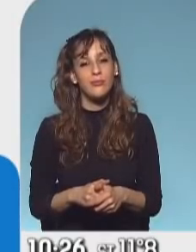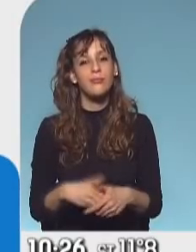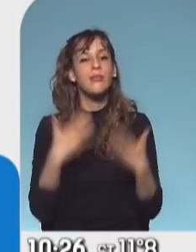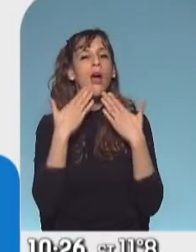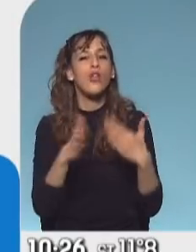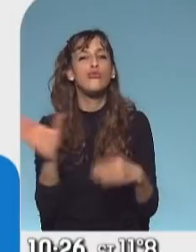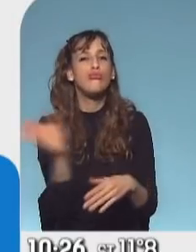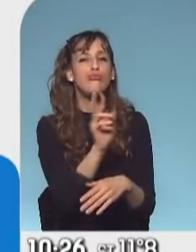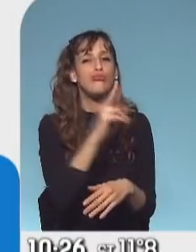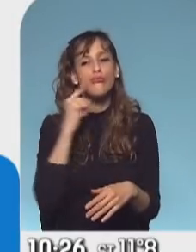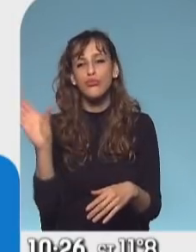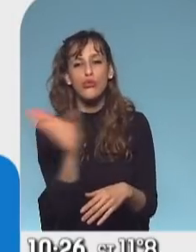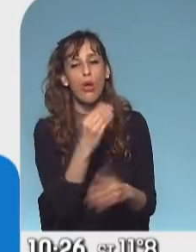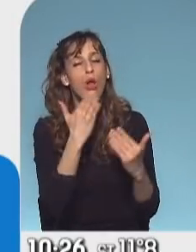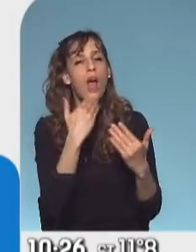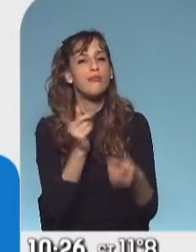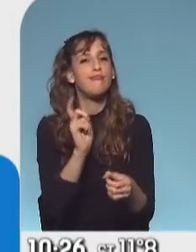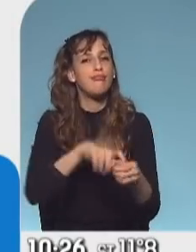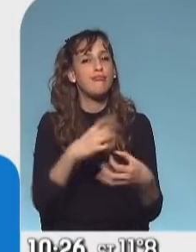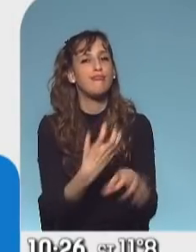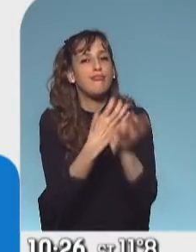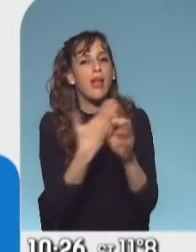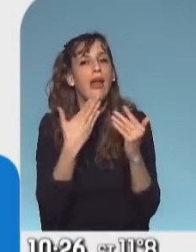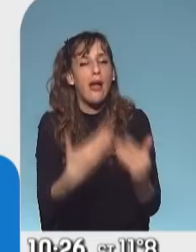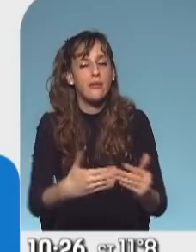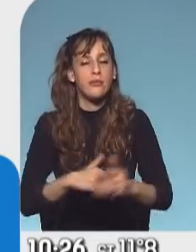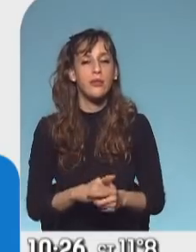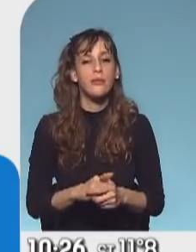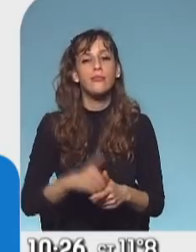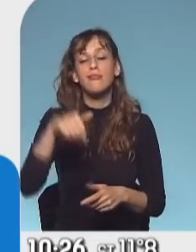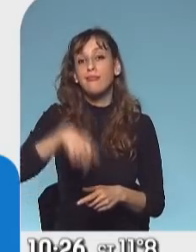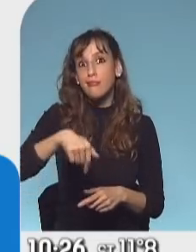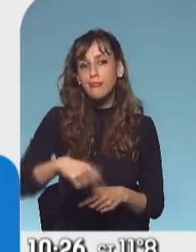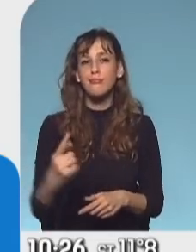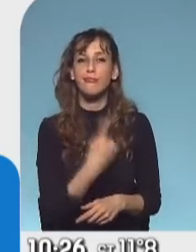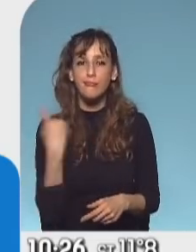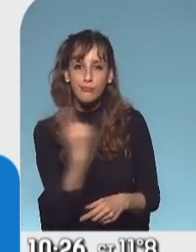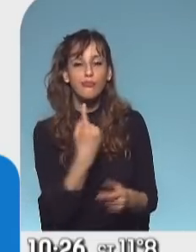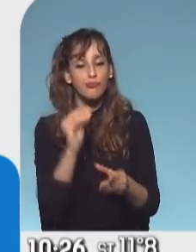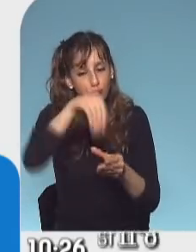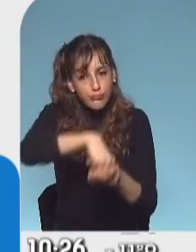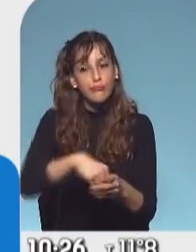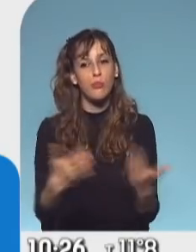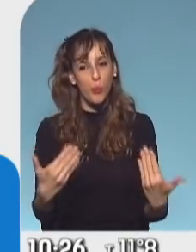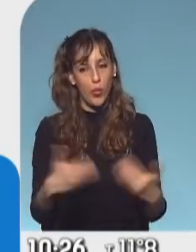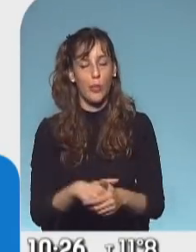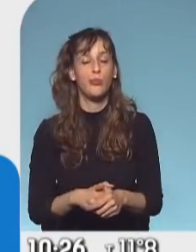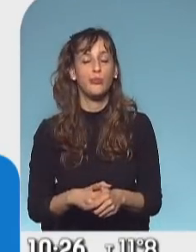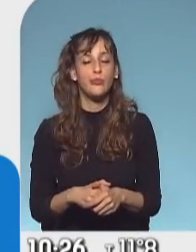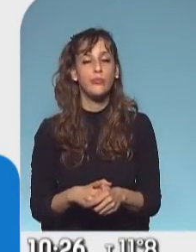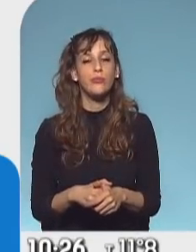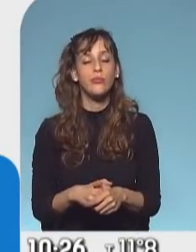Gracias a todos y todas por estar acá y gracias por invitarme a que pueda ser parte de este plenario.